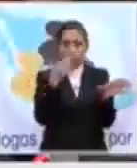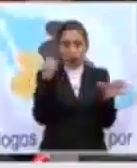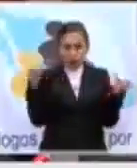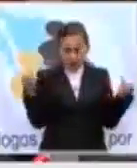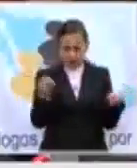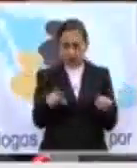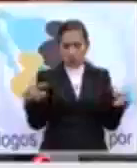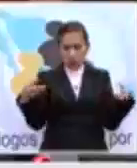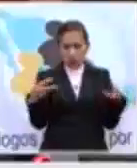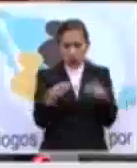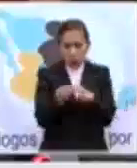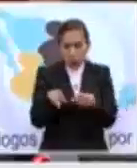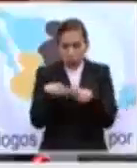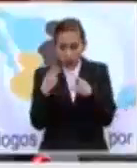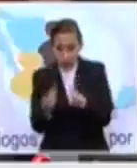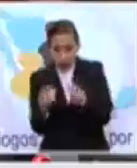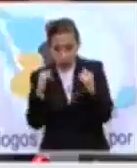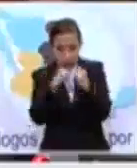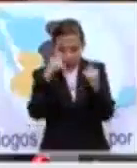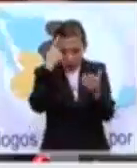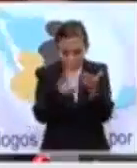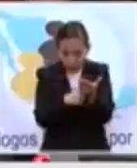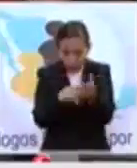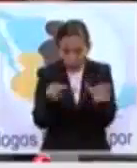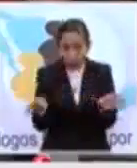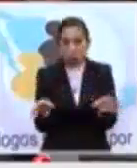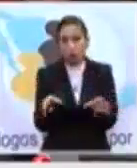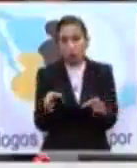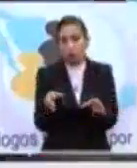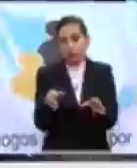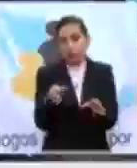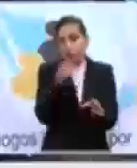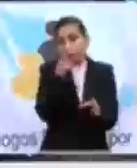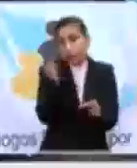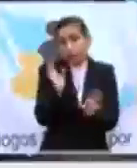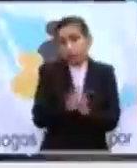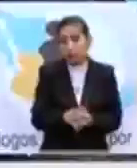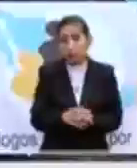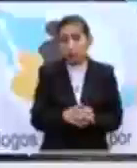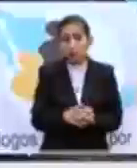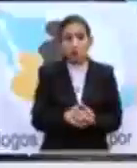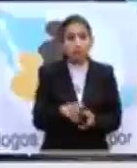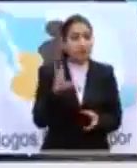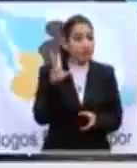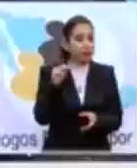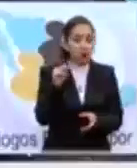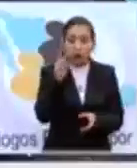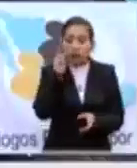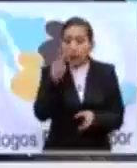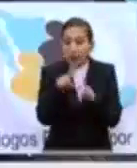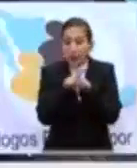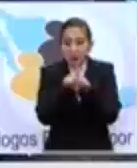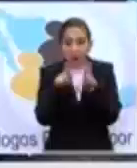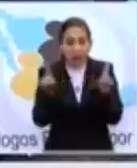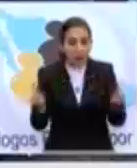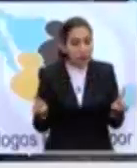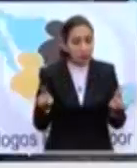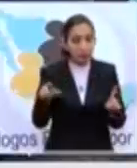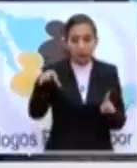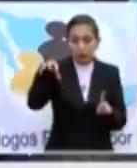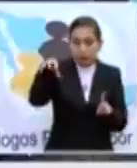esta debilidad institucional, por llamarlo de alguna manera, no distingue con